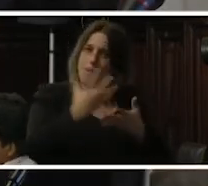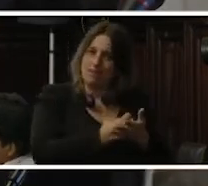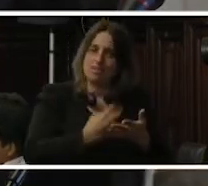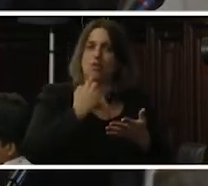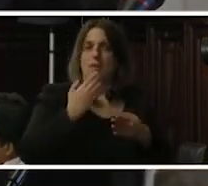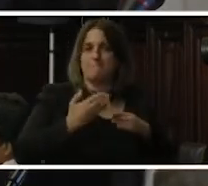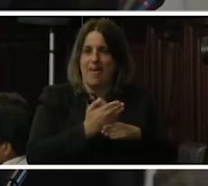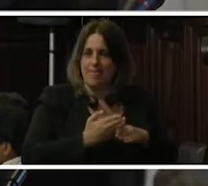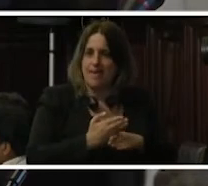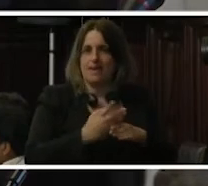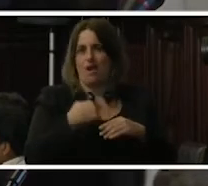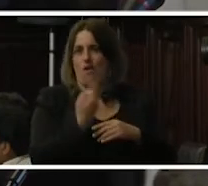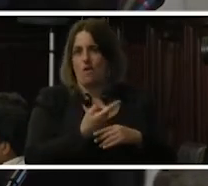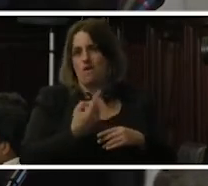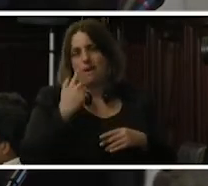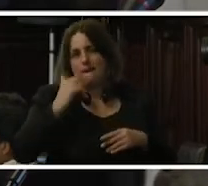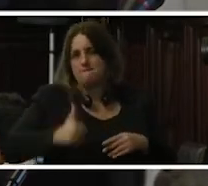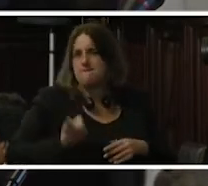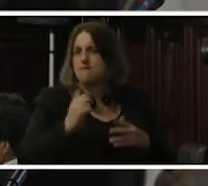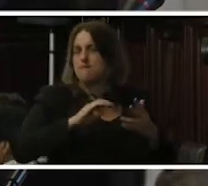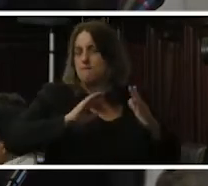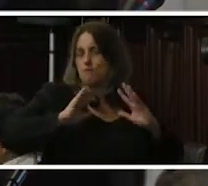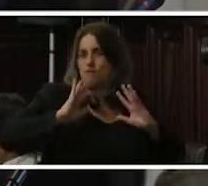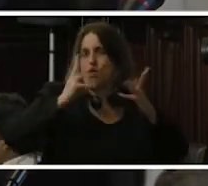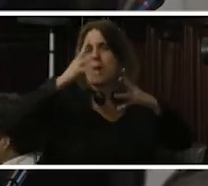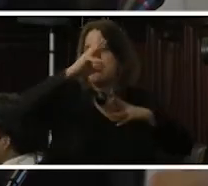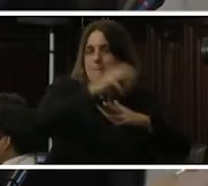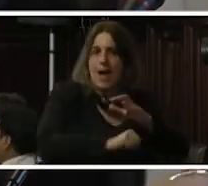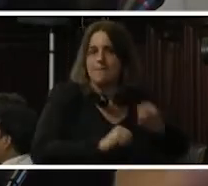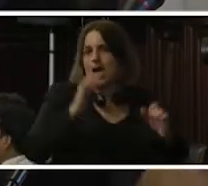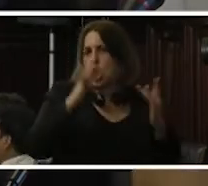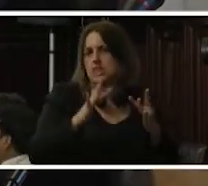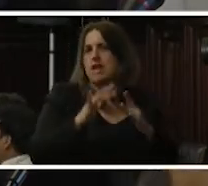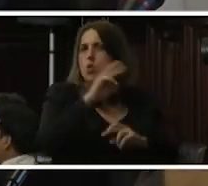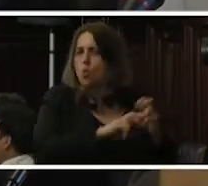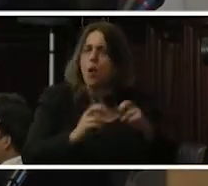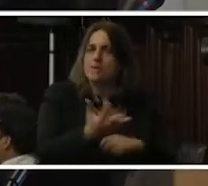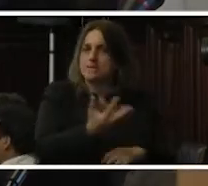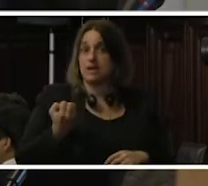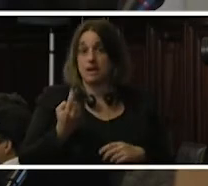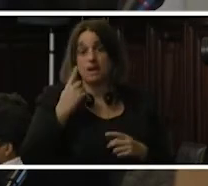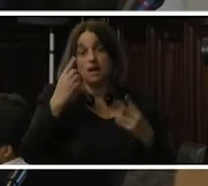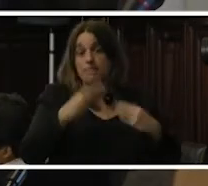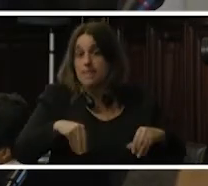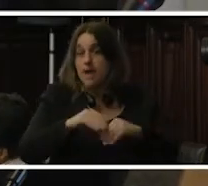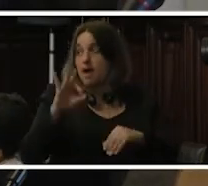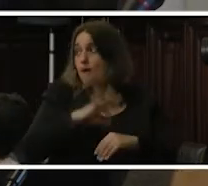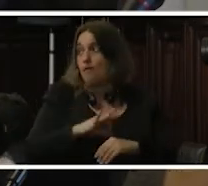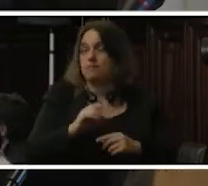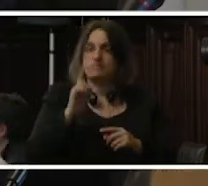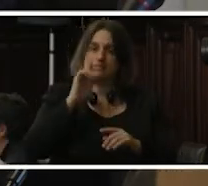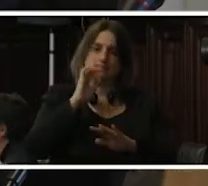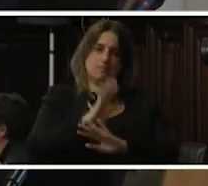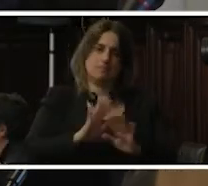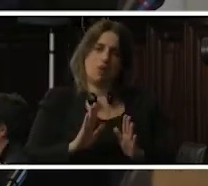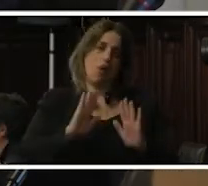madereras, colonos, que de manera violenta fuerzan un contacto o buscan arrebatar las tierras o apropiarse